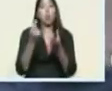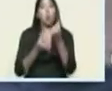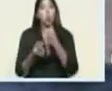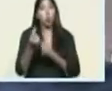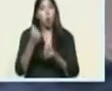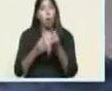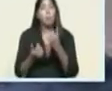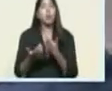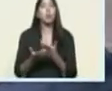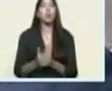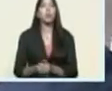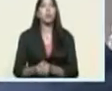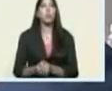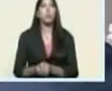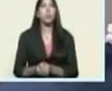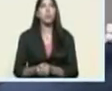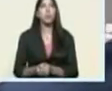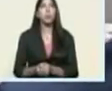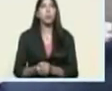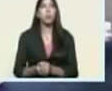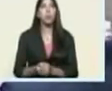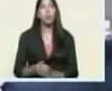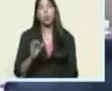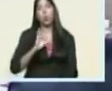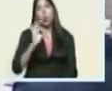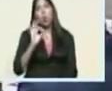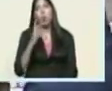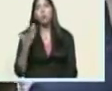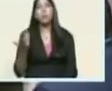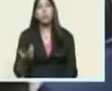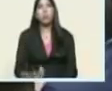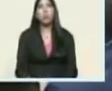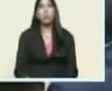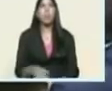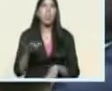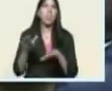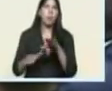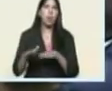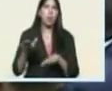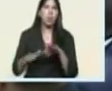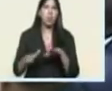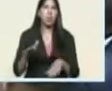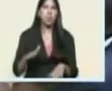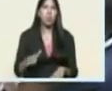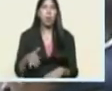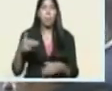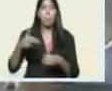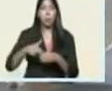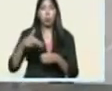económico sustitutivo o sustituto del capitalismo rentista dependiente, petrolero.